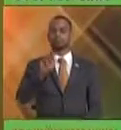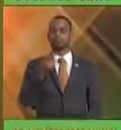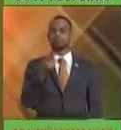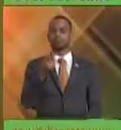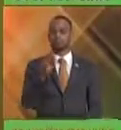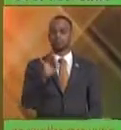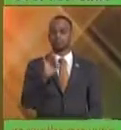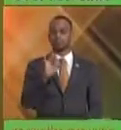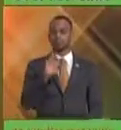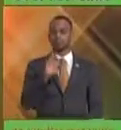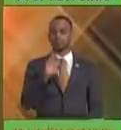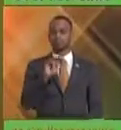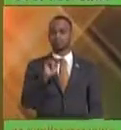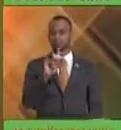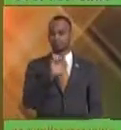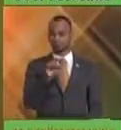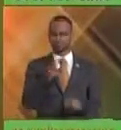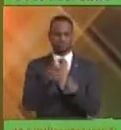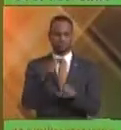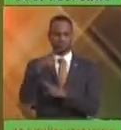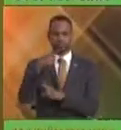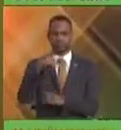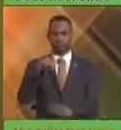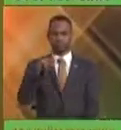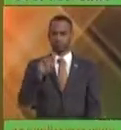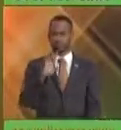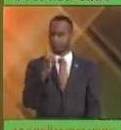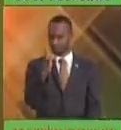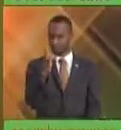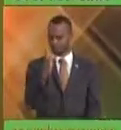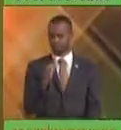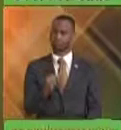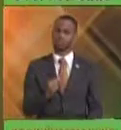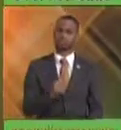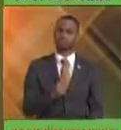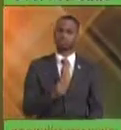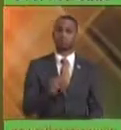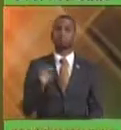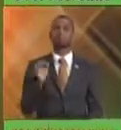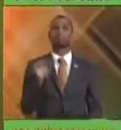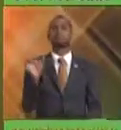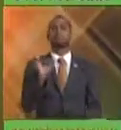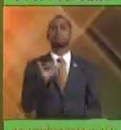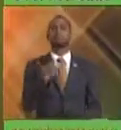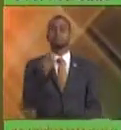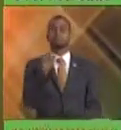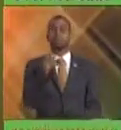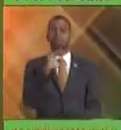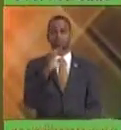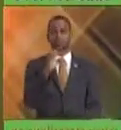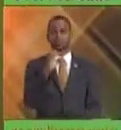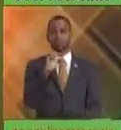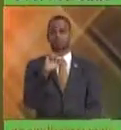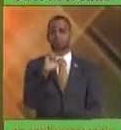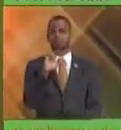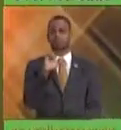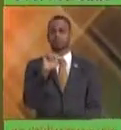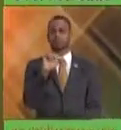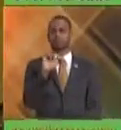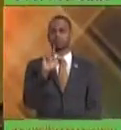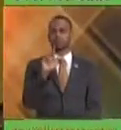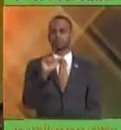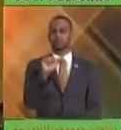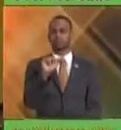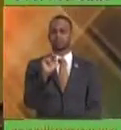unidas para el desarrollo de gerente de proyectos están ahí en el menú de iu a césar andrés que